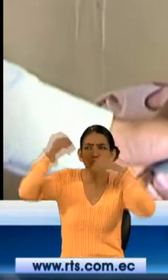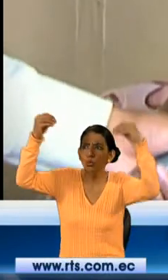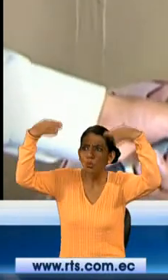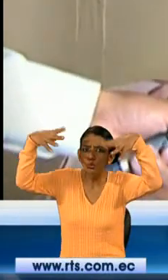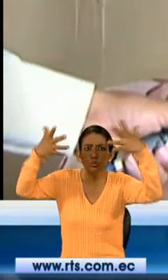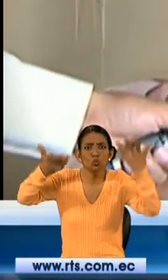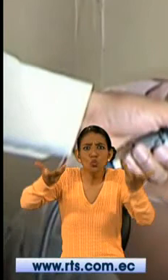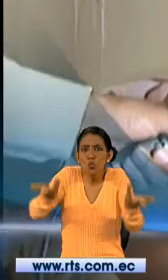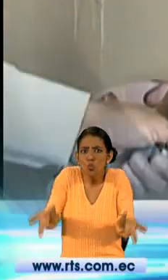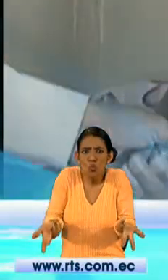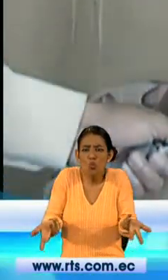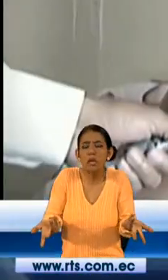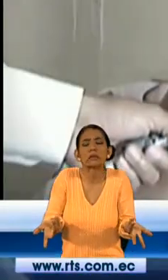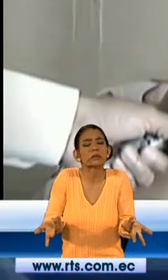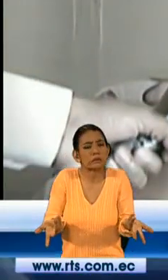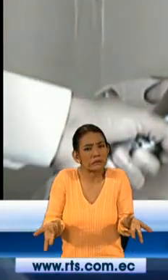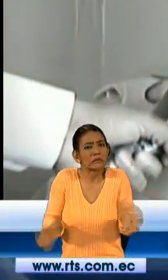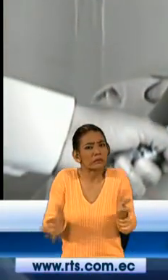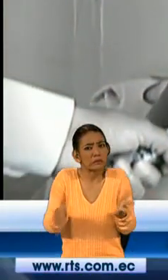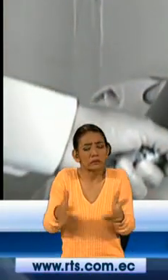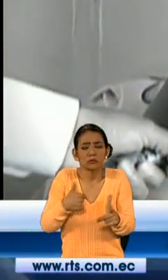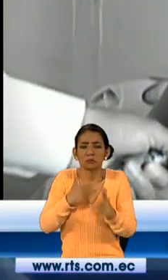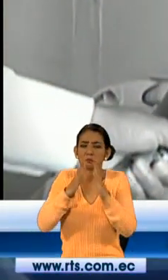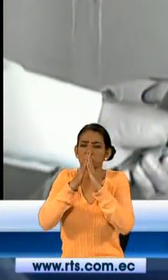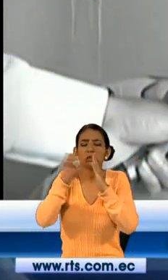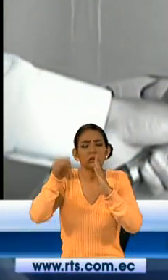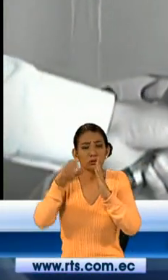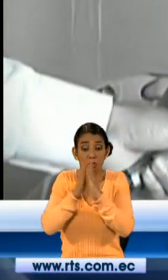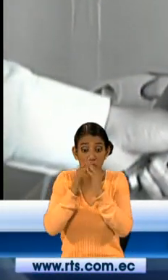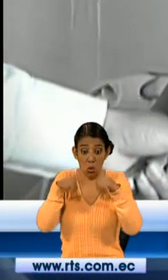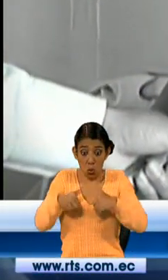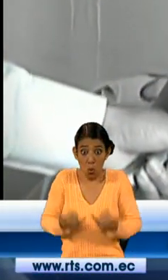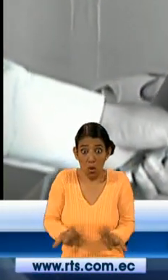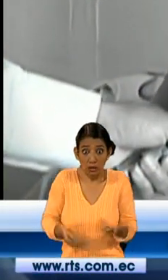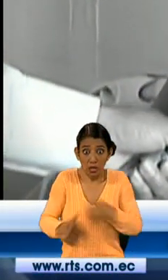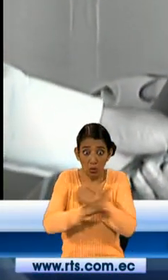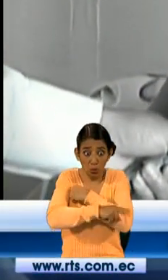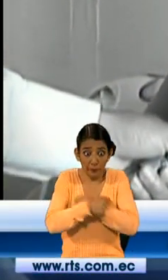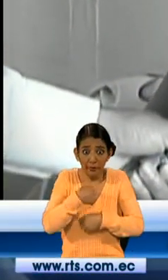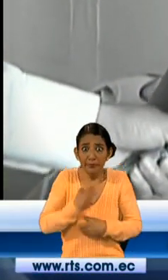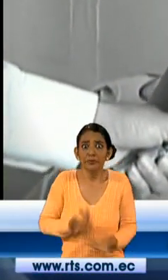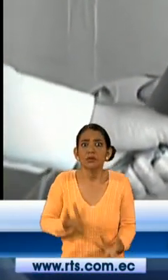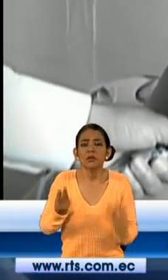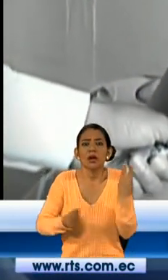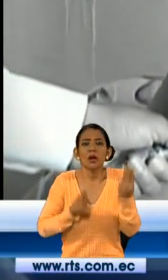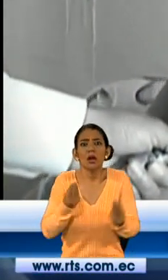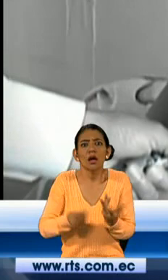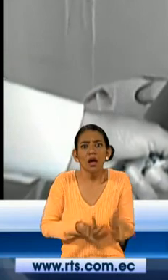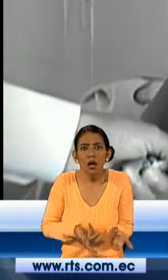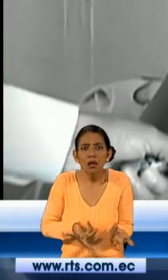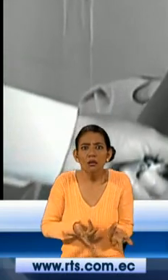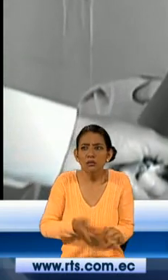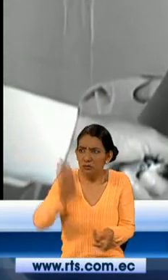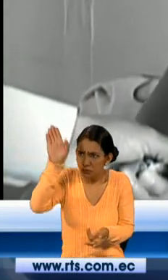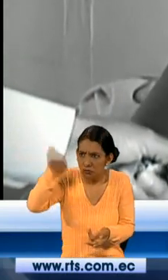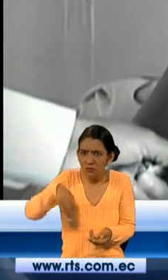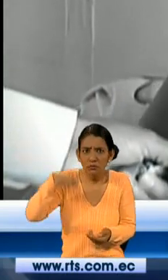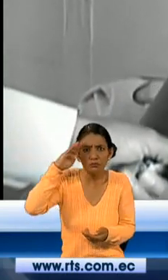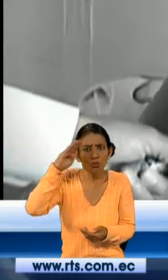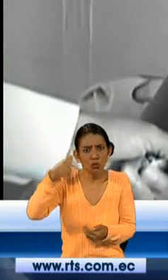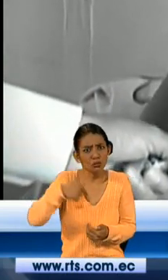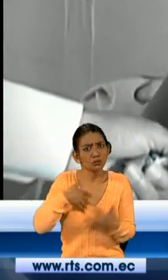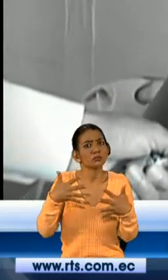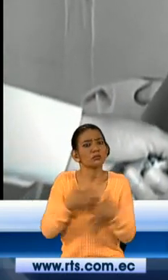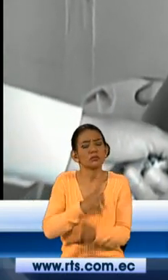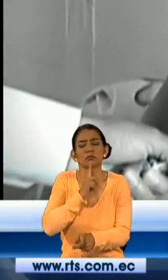Y yo sí pido, pues, ¿no? Con lo que nos ha pasado aquí, yo pido que manden a la policía a dar vuelta, porque yo tengo miedo.